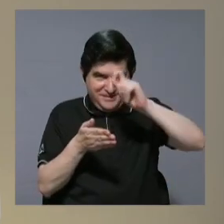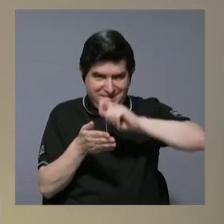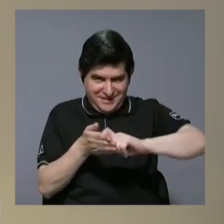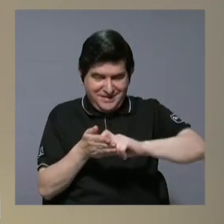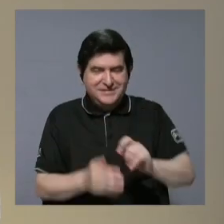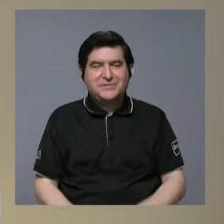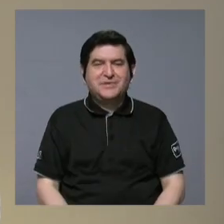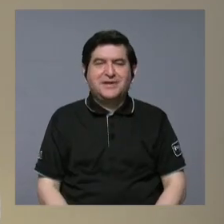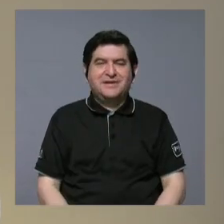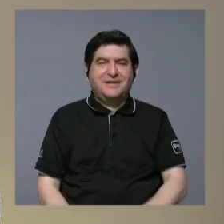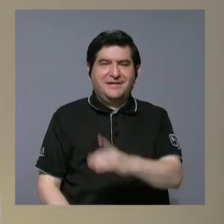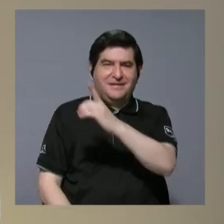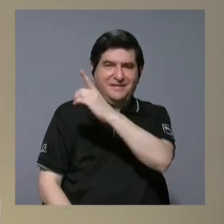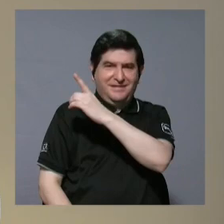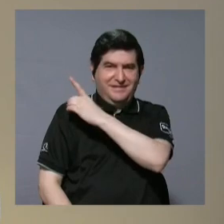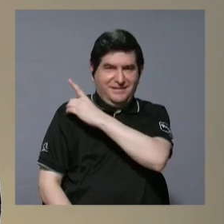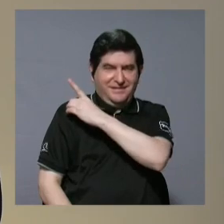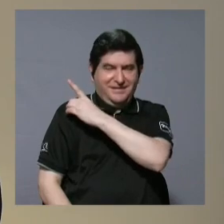de